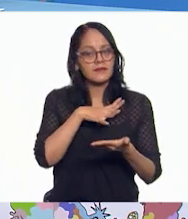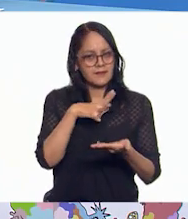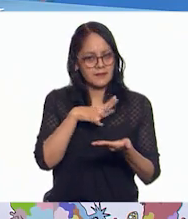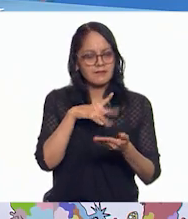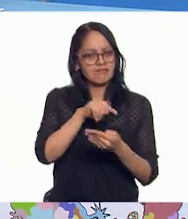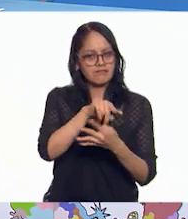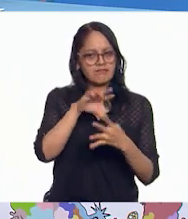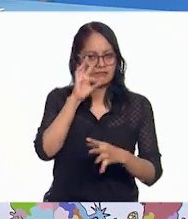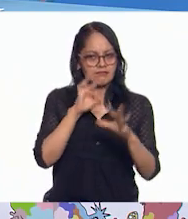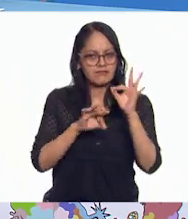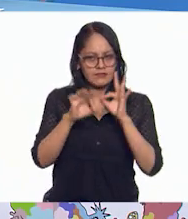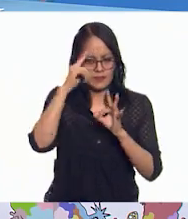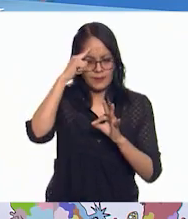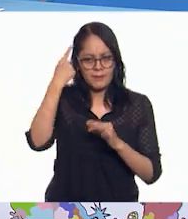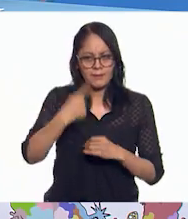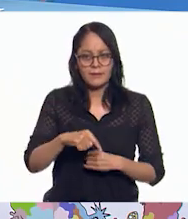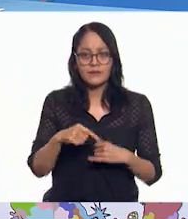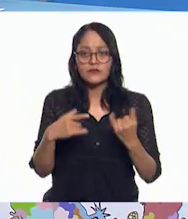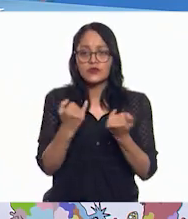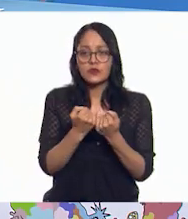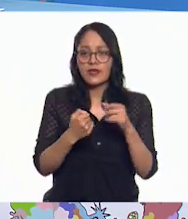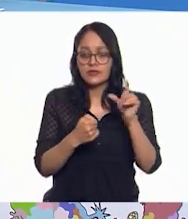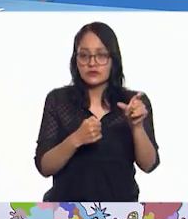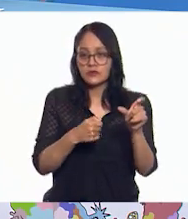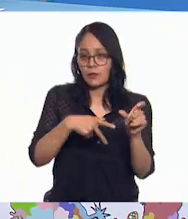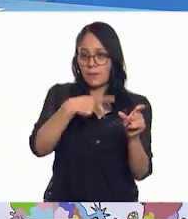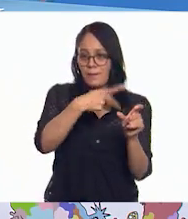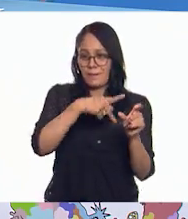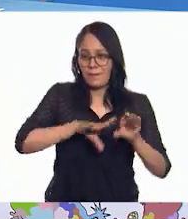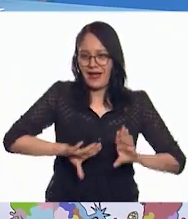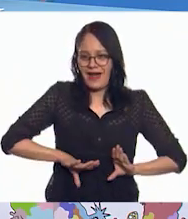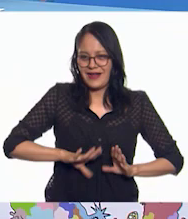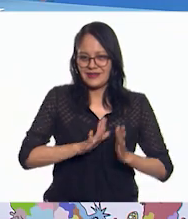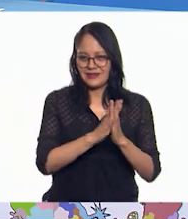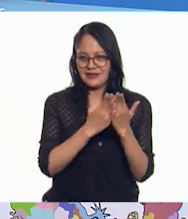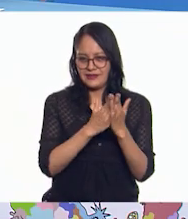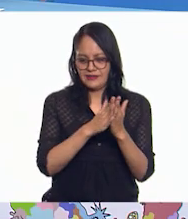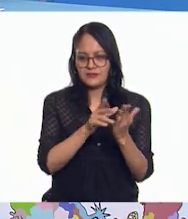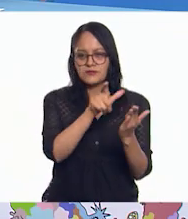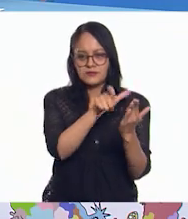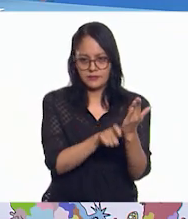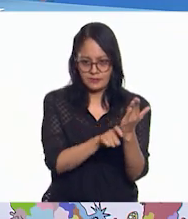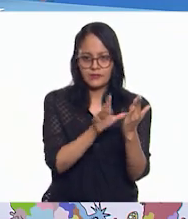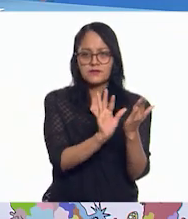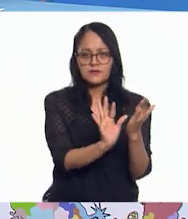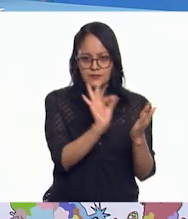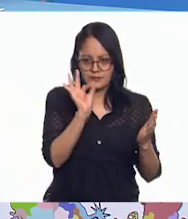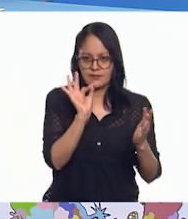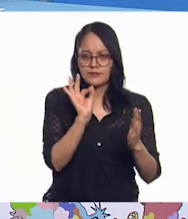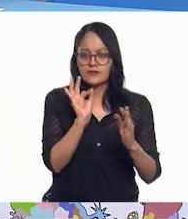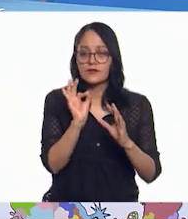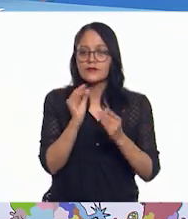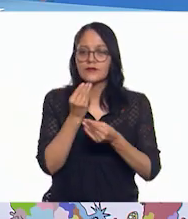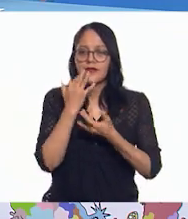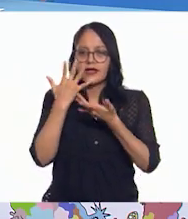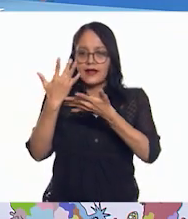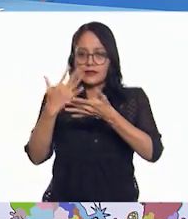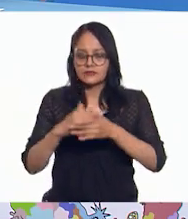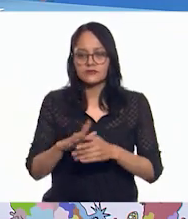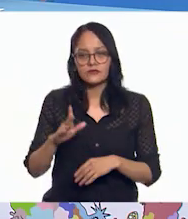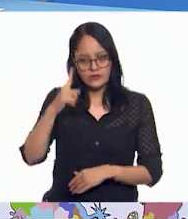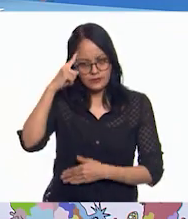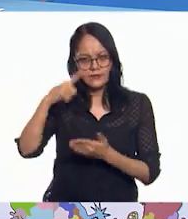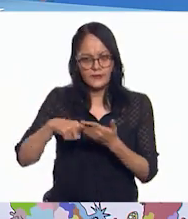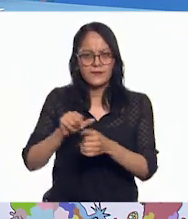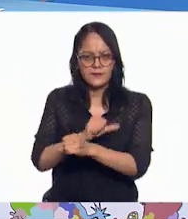de la esencia y personalidad de esta clase de libro. Destaco este aspecto, pues seguro que Neruda, para